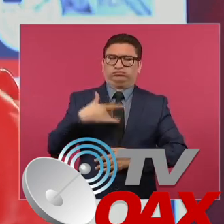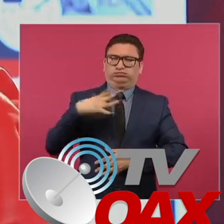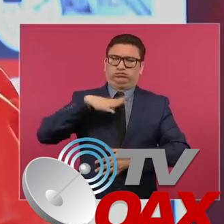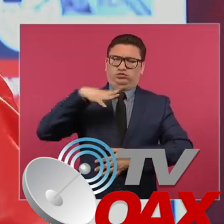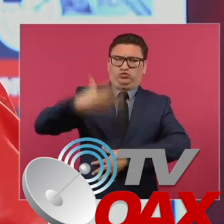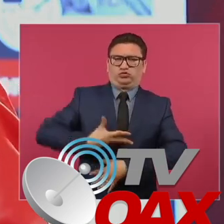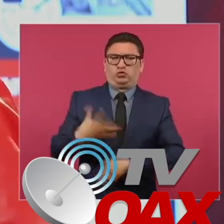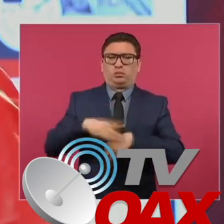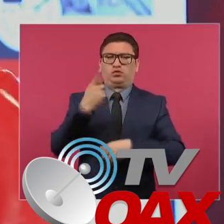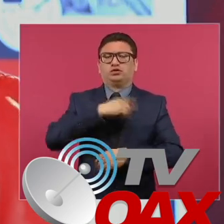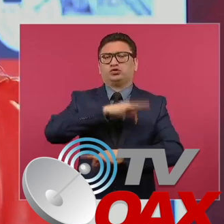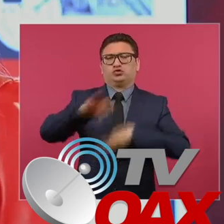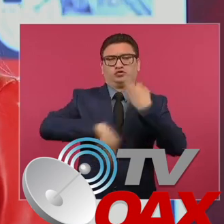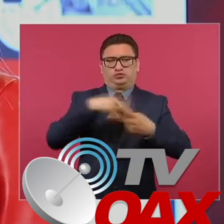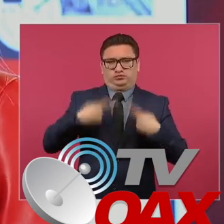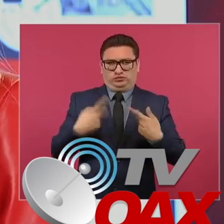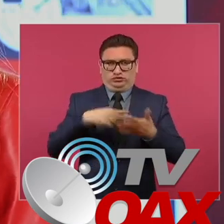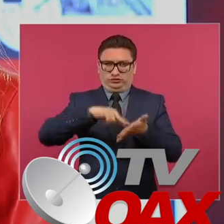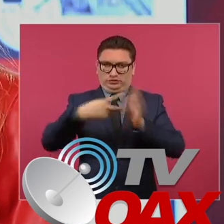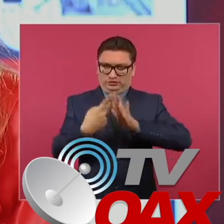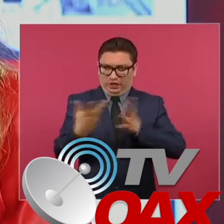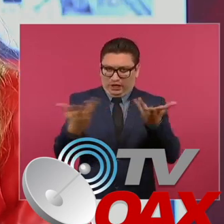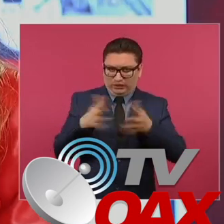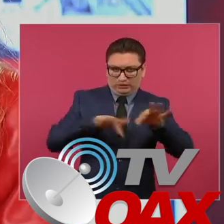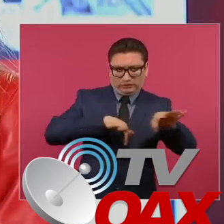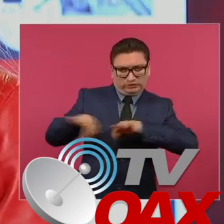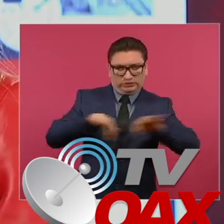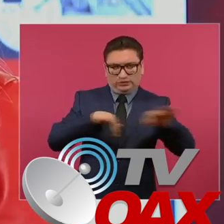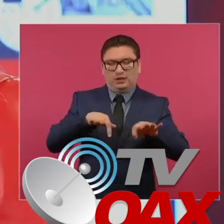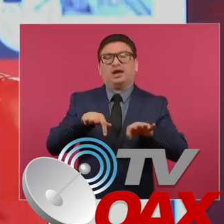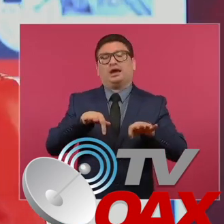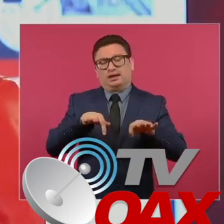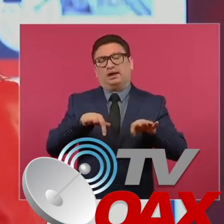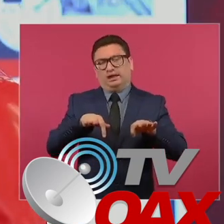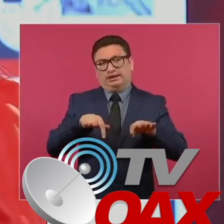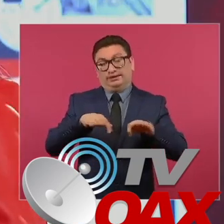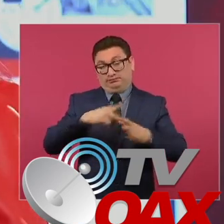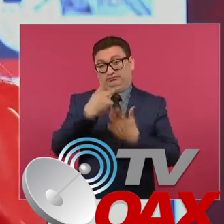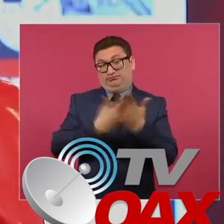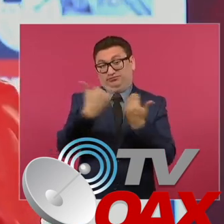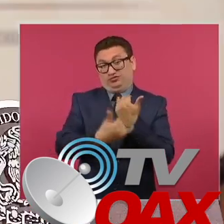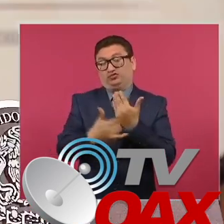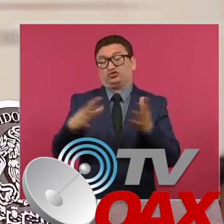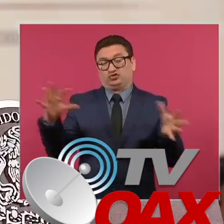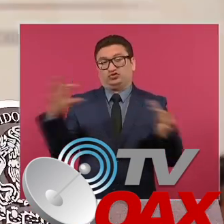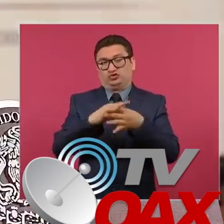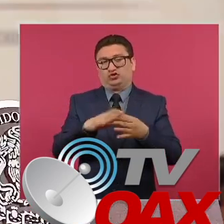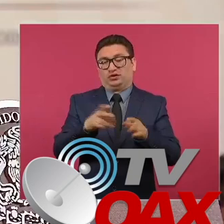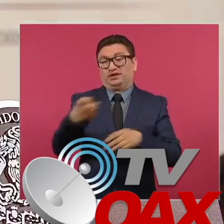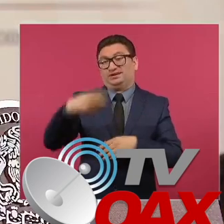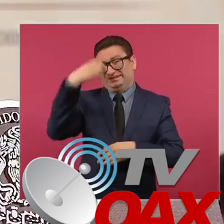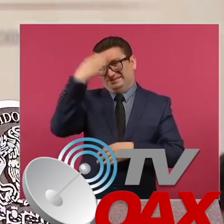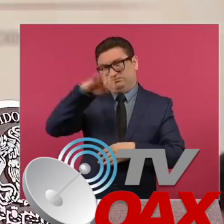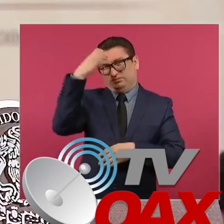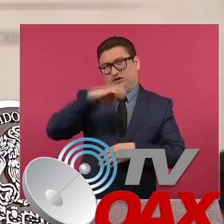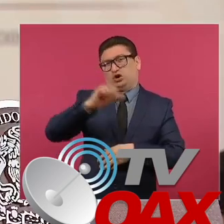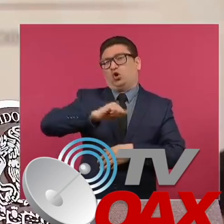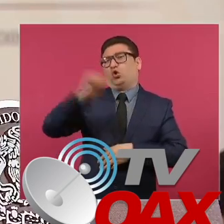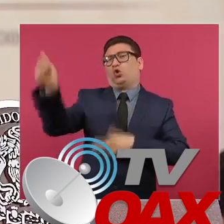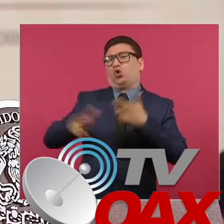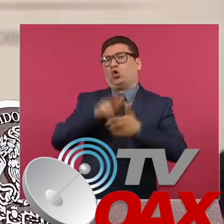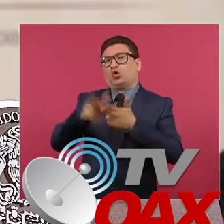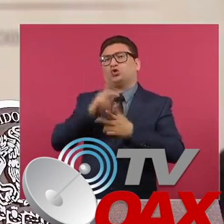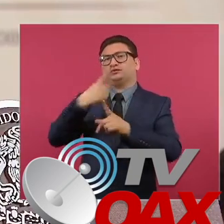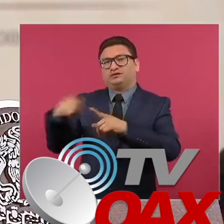decir que todos los ingenieros que están involucrados en este proyecto y que a lo mejor han tenido experiencia en otros trenes que se